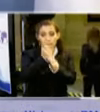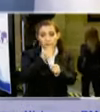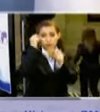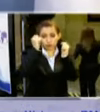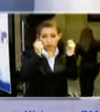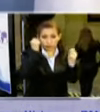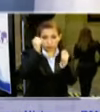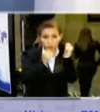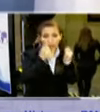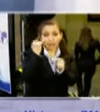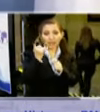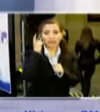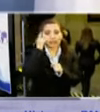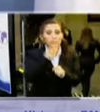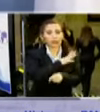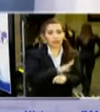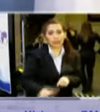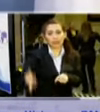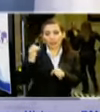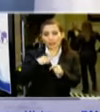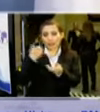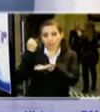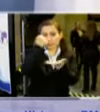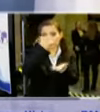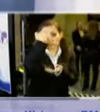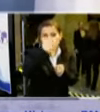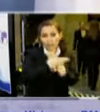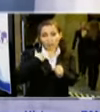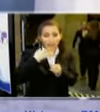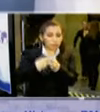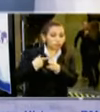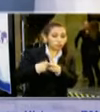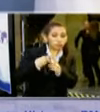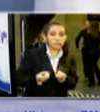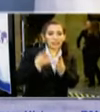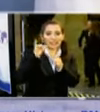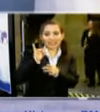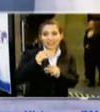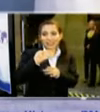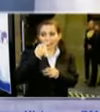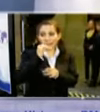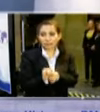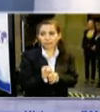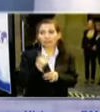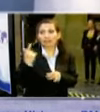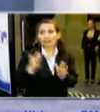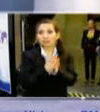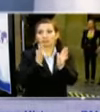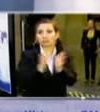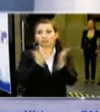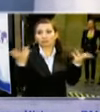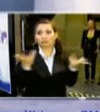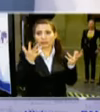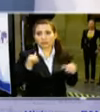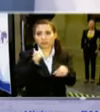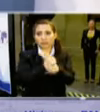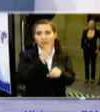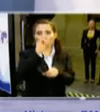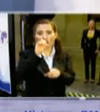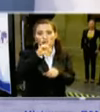Turismo, director general de Inversión Extranjera y de Estadística en el INEGI, y participó en la creación del